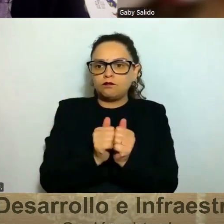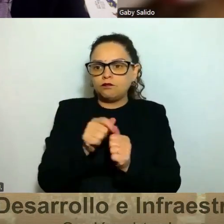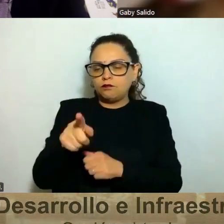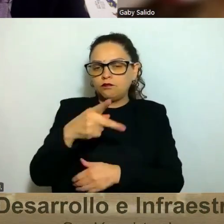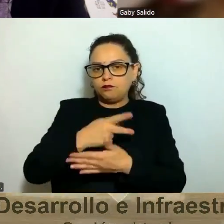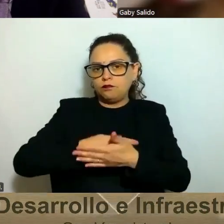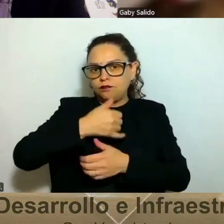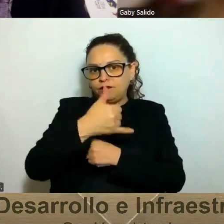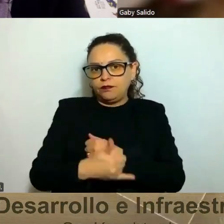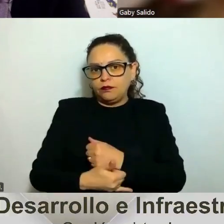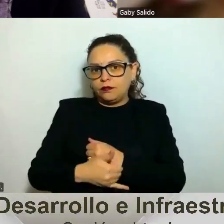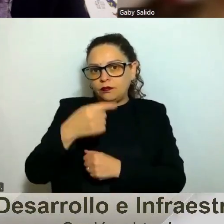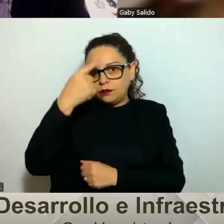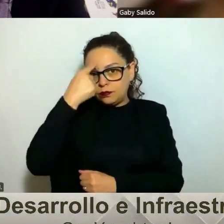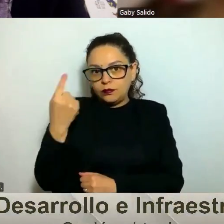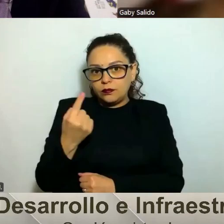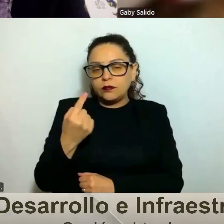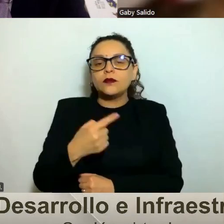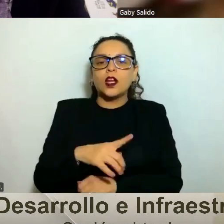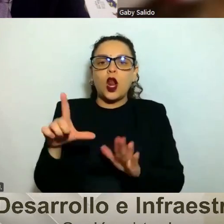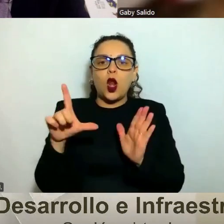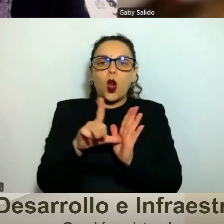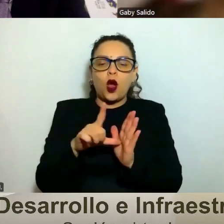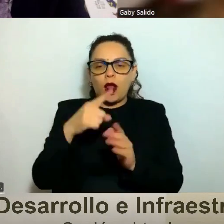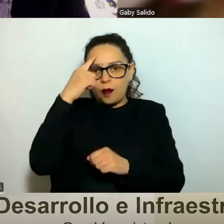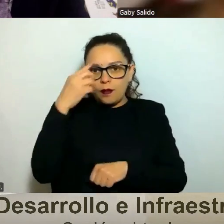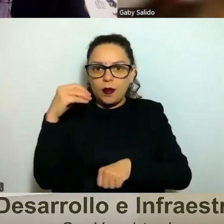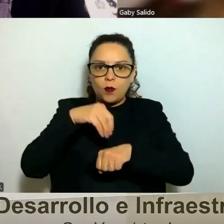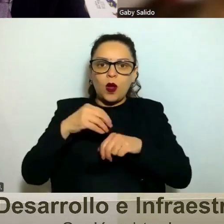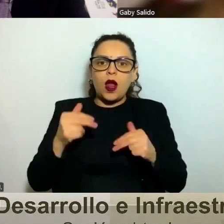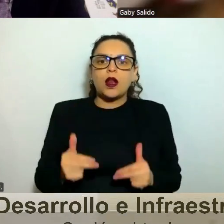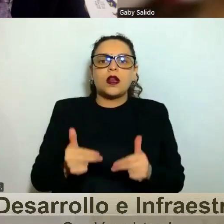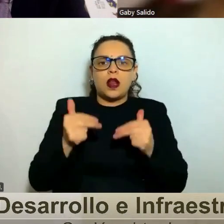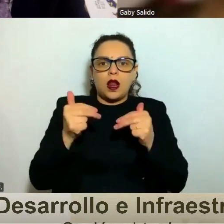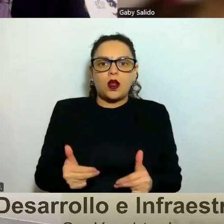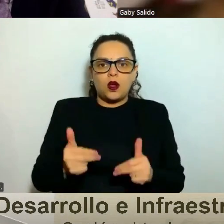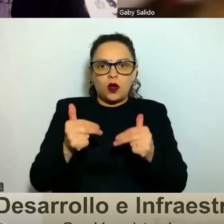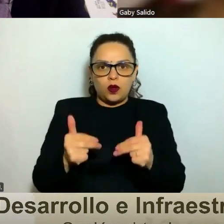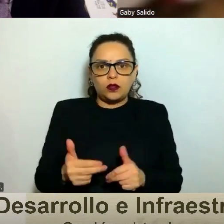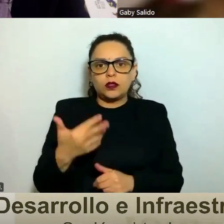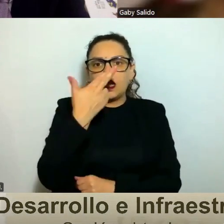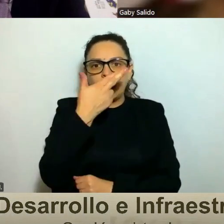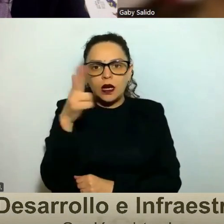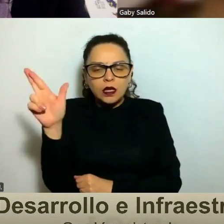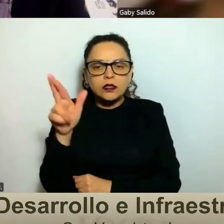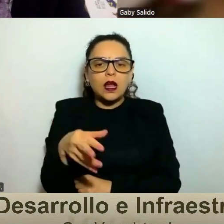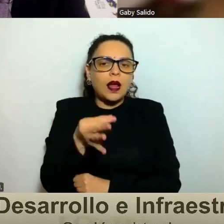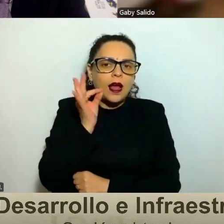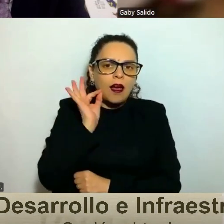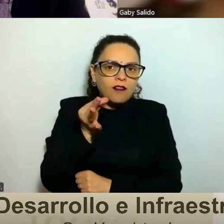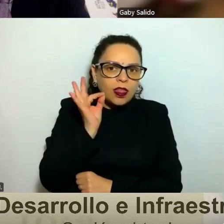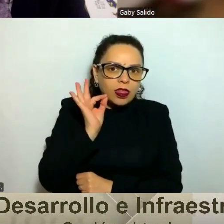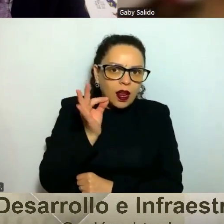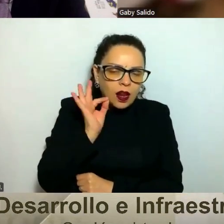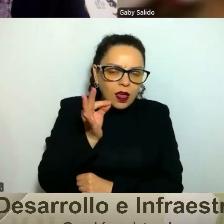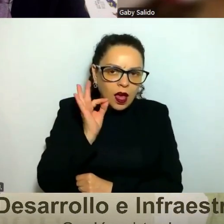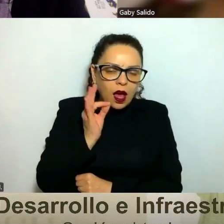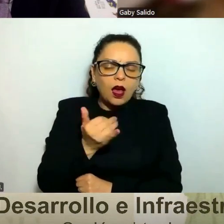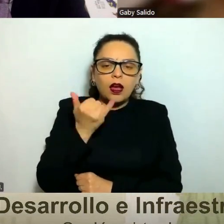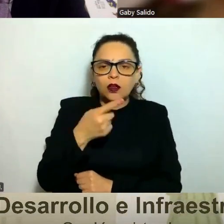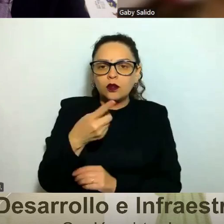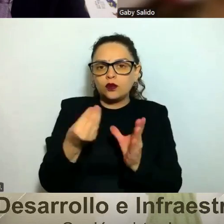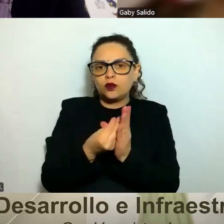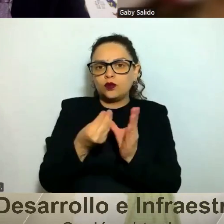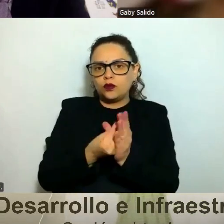proyecto para ejercer el uso de locales comerciales y brindar los servicios de restaurante y cafetería. También se consideró que el apartado de